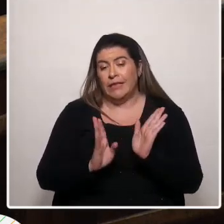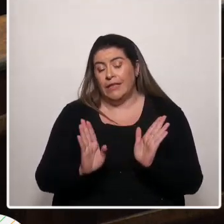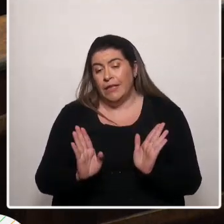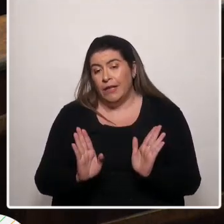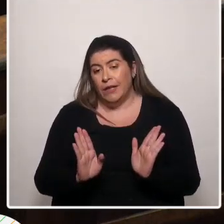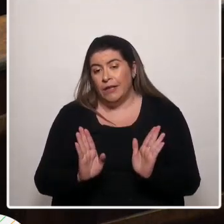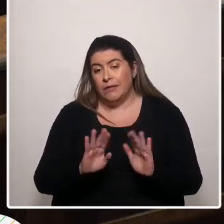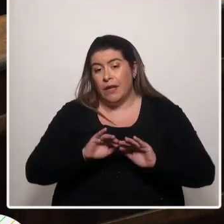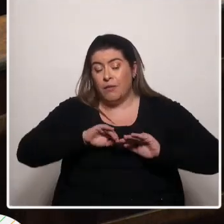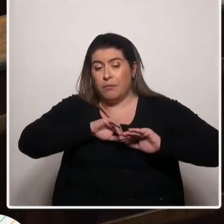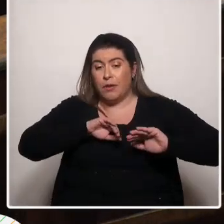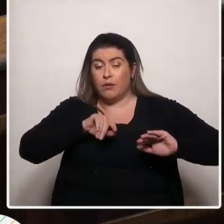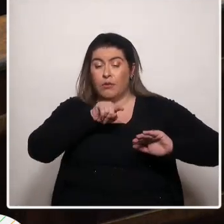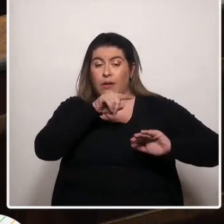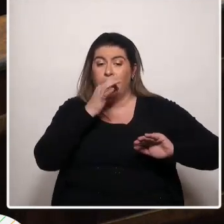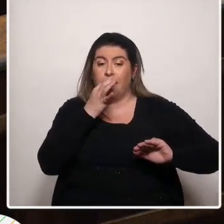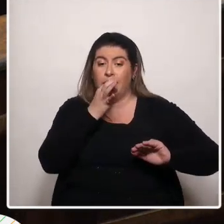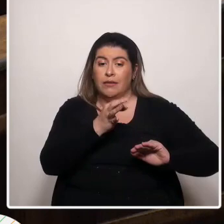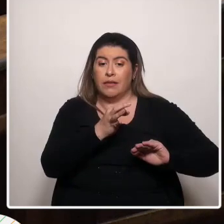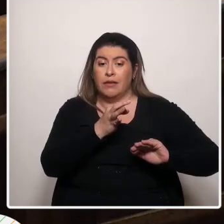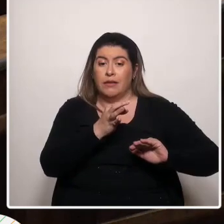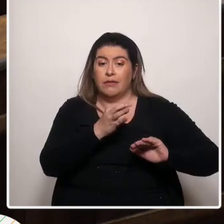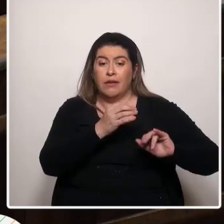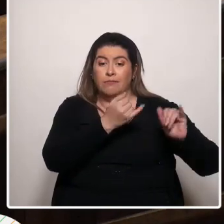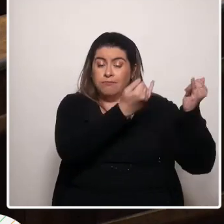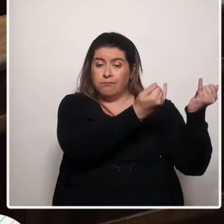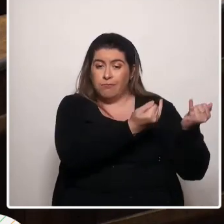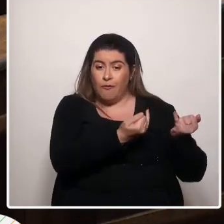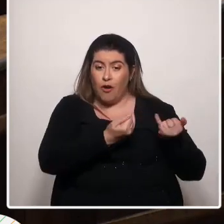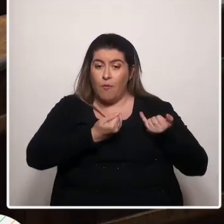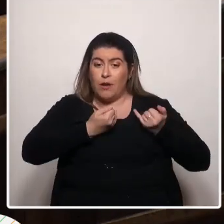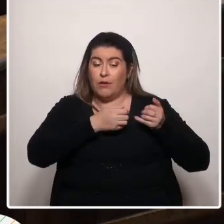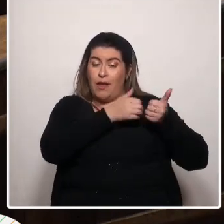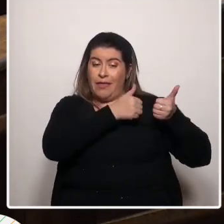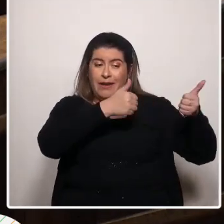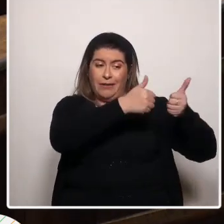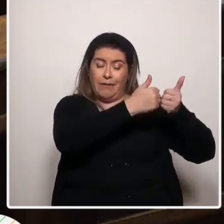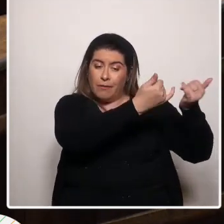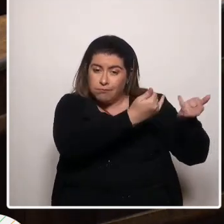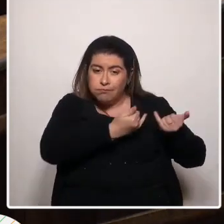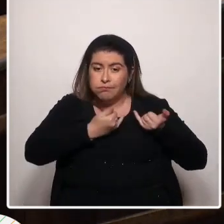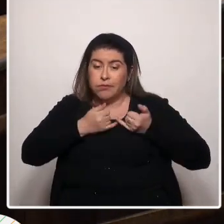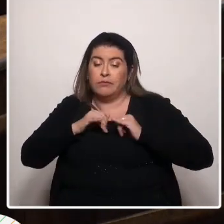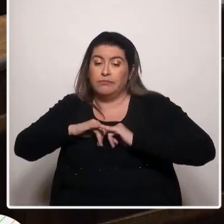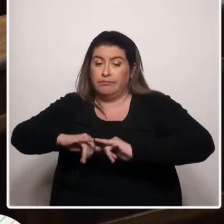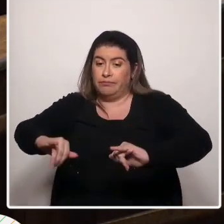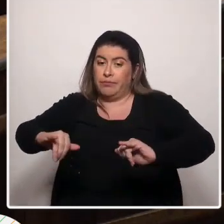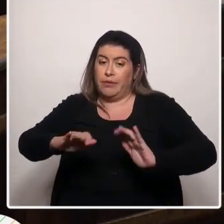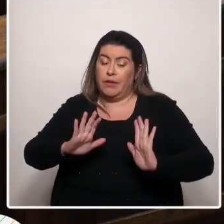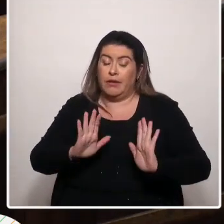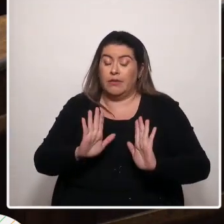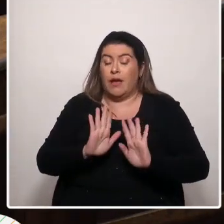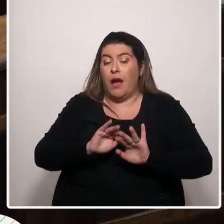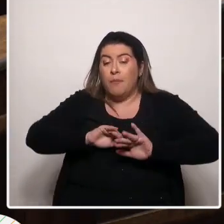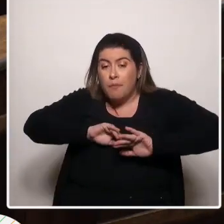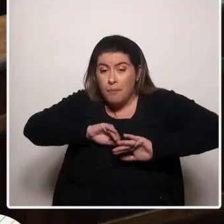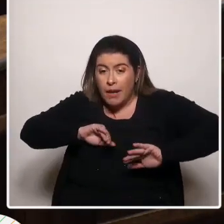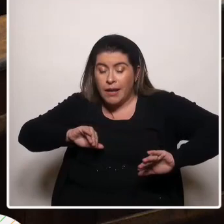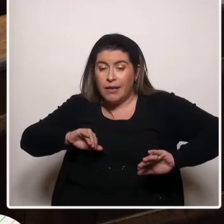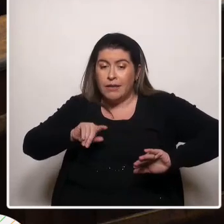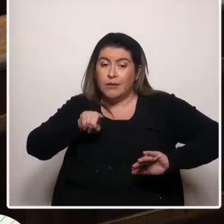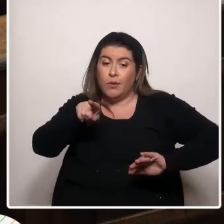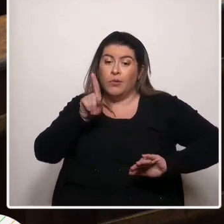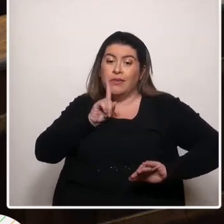usted afirme de que transmite la interpretación de la mesa, e independientemente de si tiene